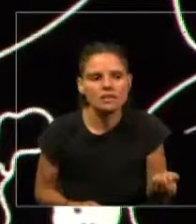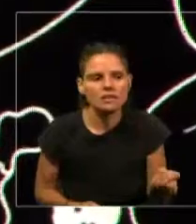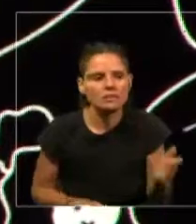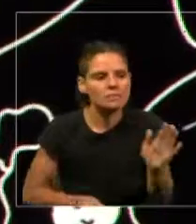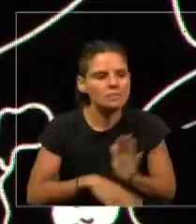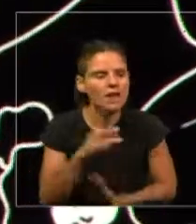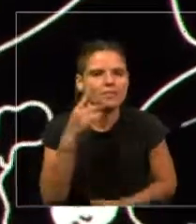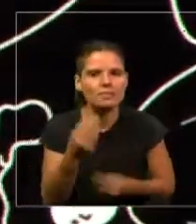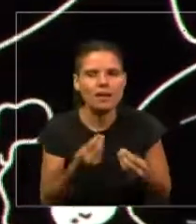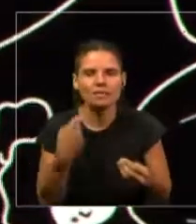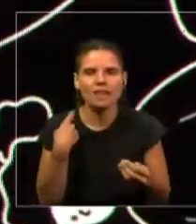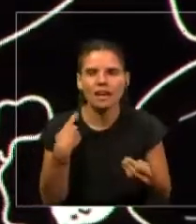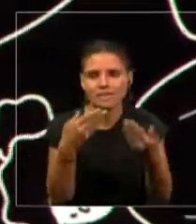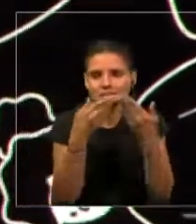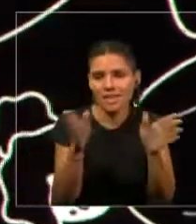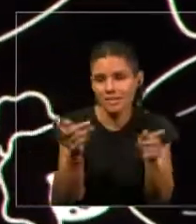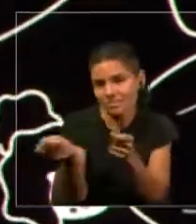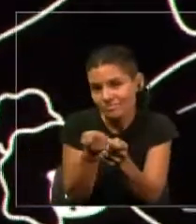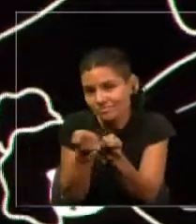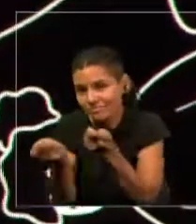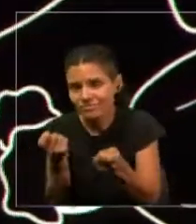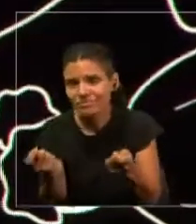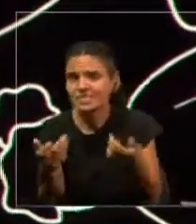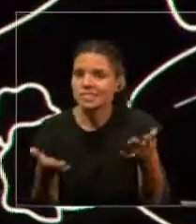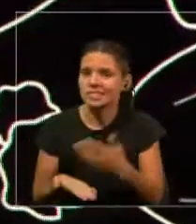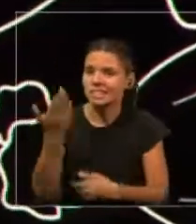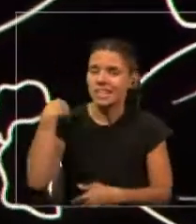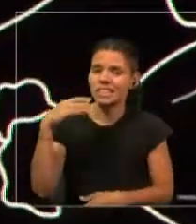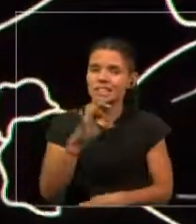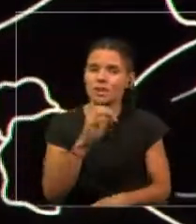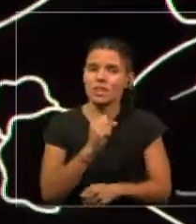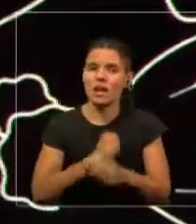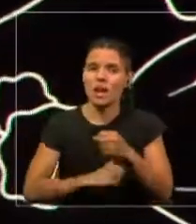el liberalismo económico hace más de 50 años,